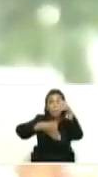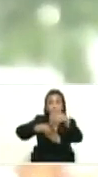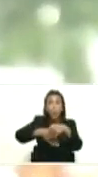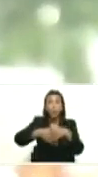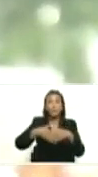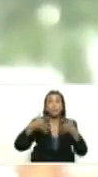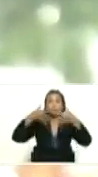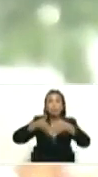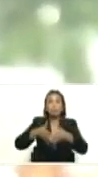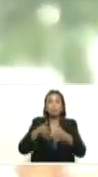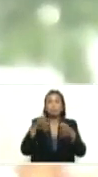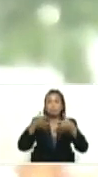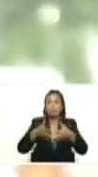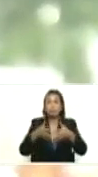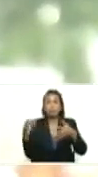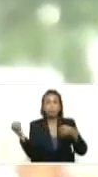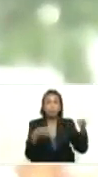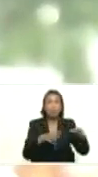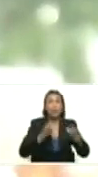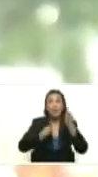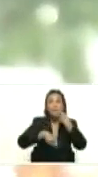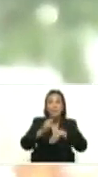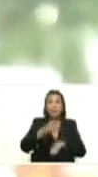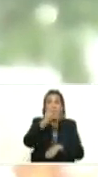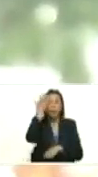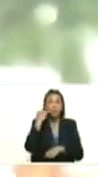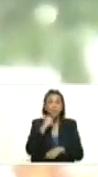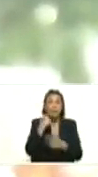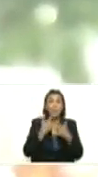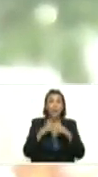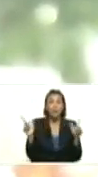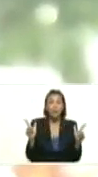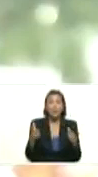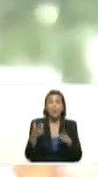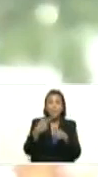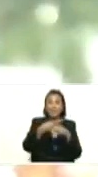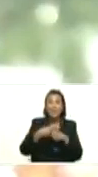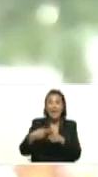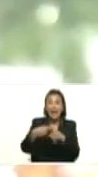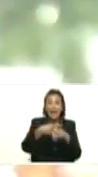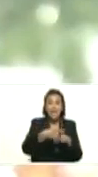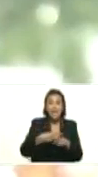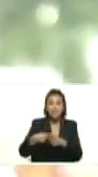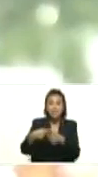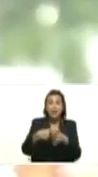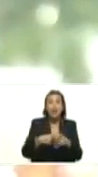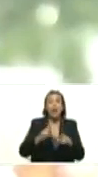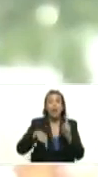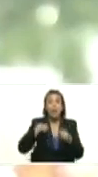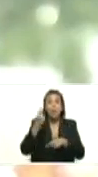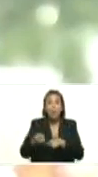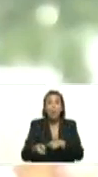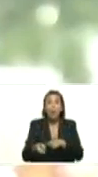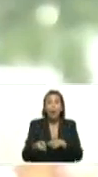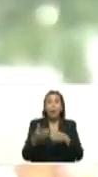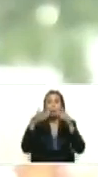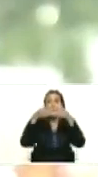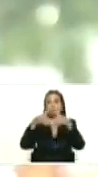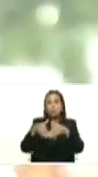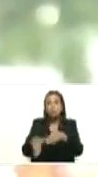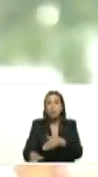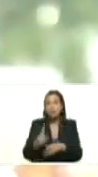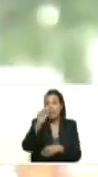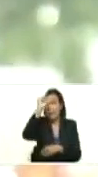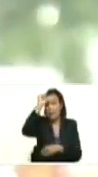peleó después, que fue vendida por Francisco de Miranda por la libertad de Grecia y sucumbió en el mar de la India en la